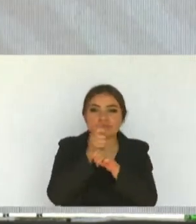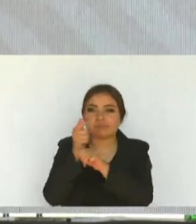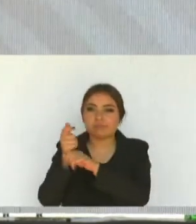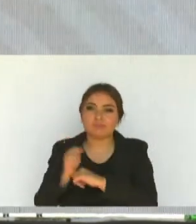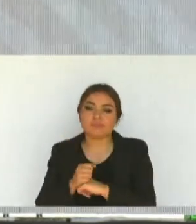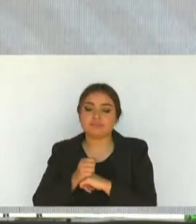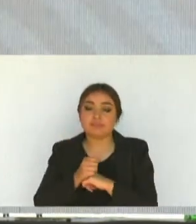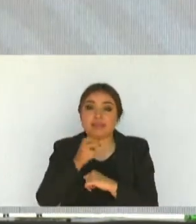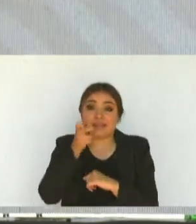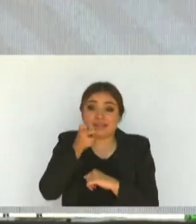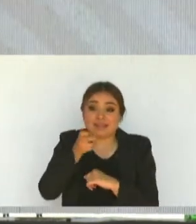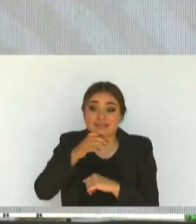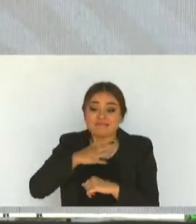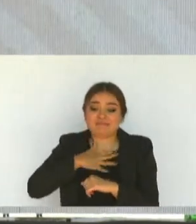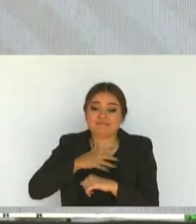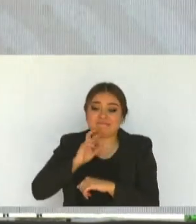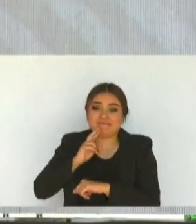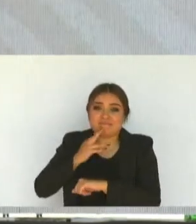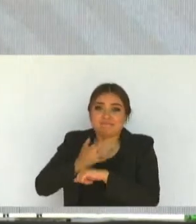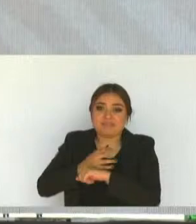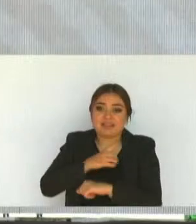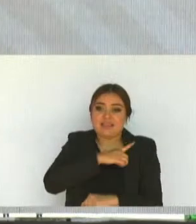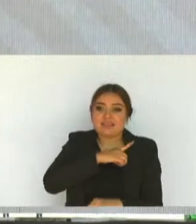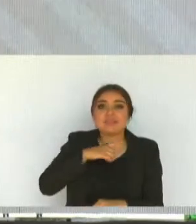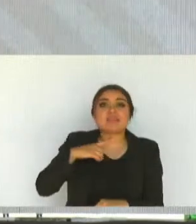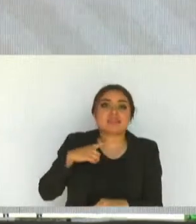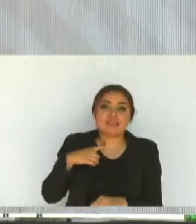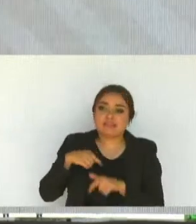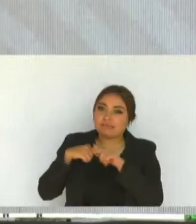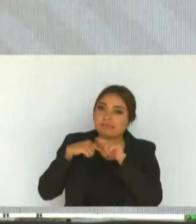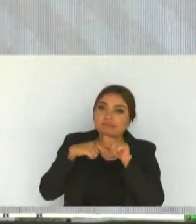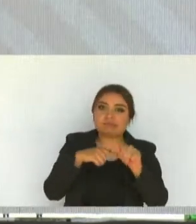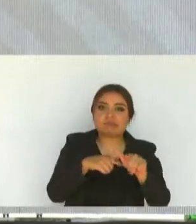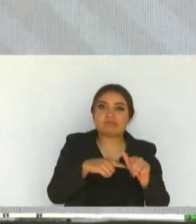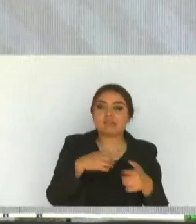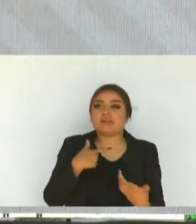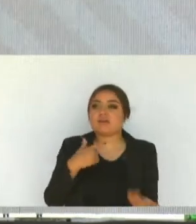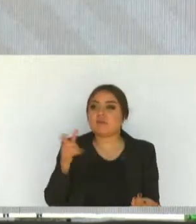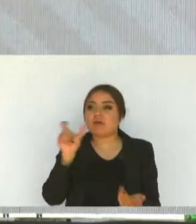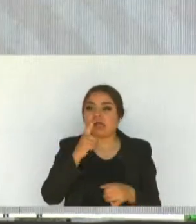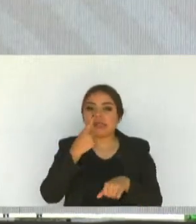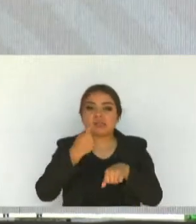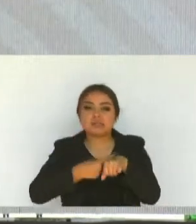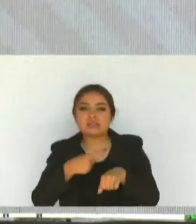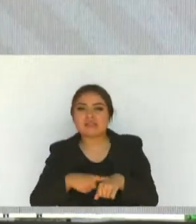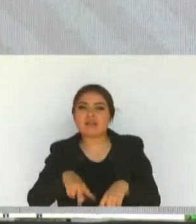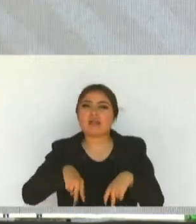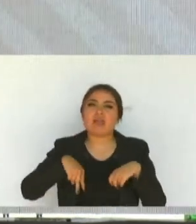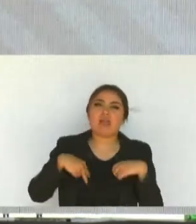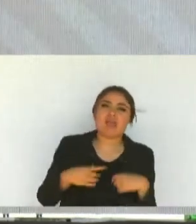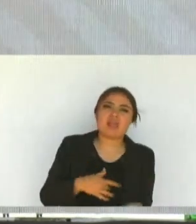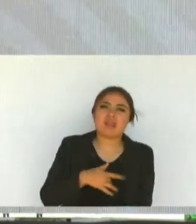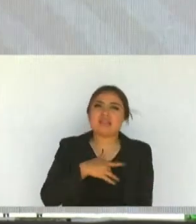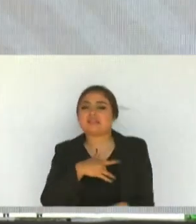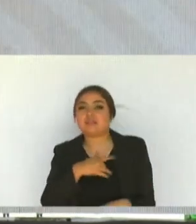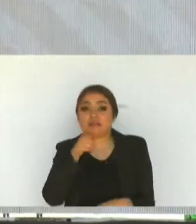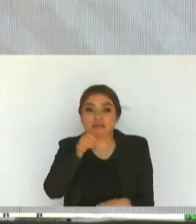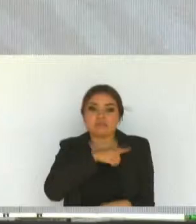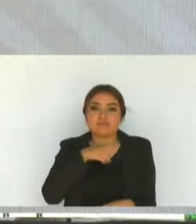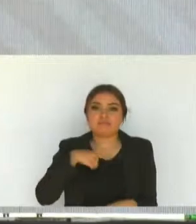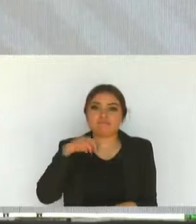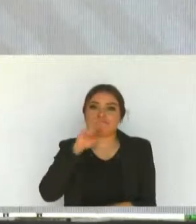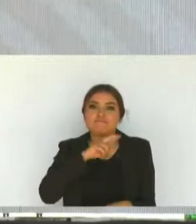que continuar a los distintos males, padecimientos, detecciones oportunas y todo lo que en salud